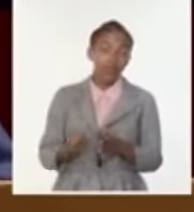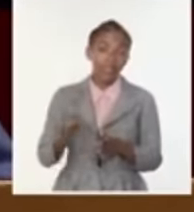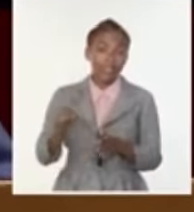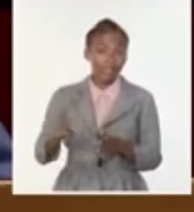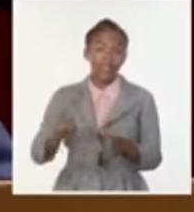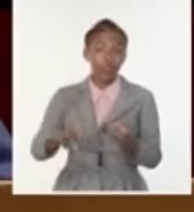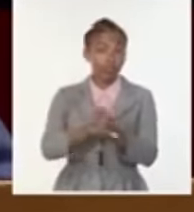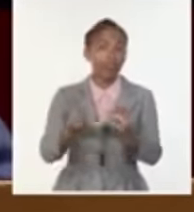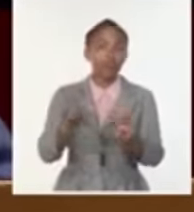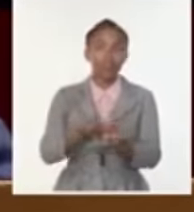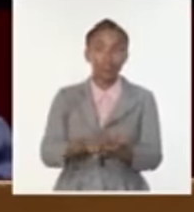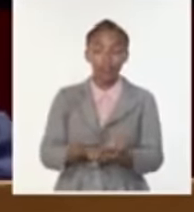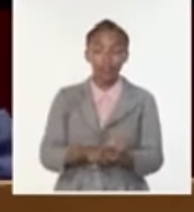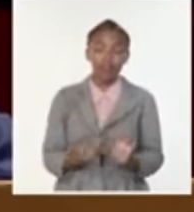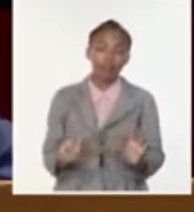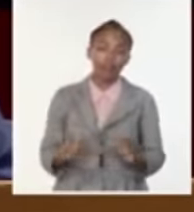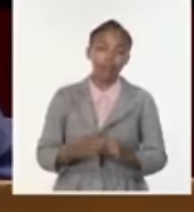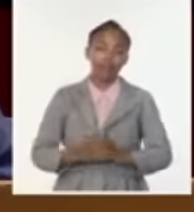determinación.